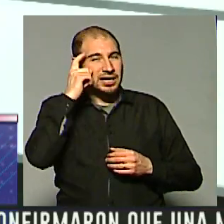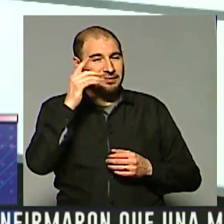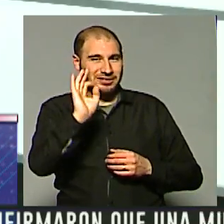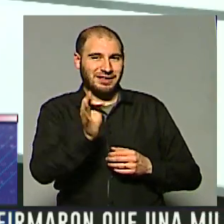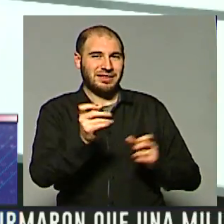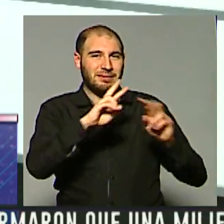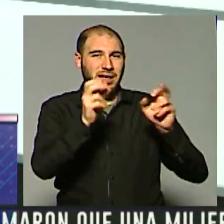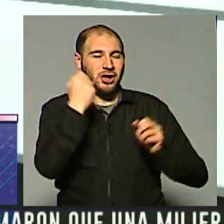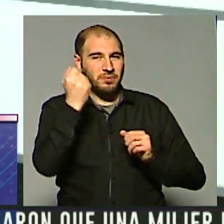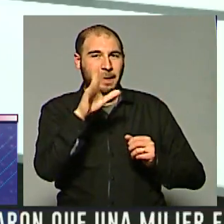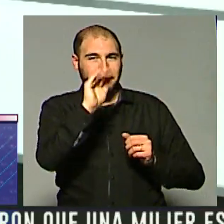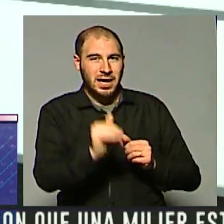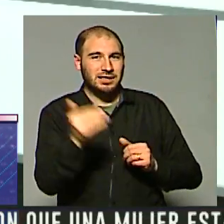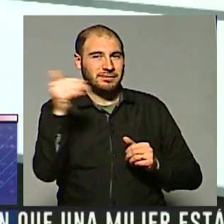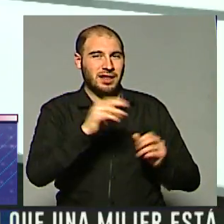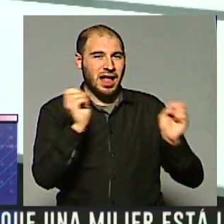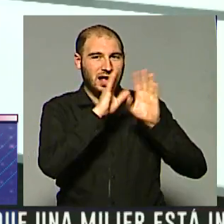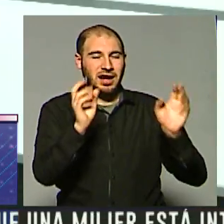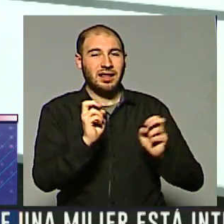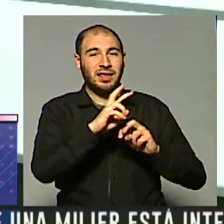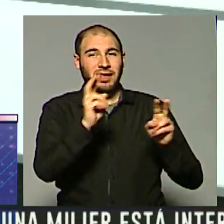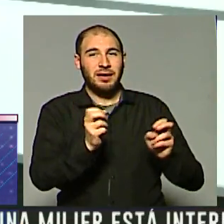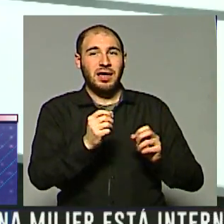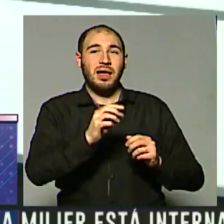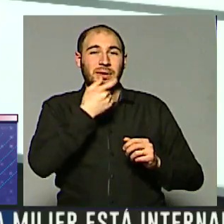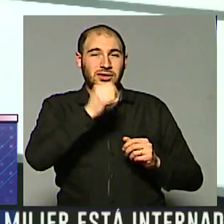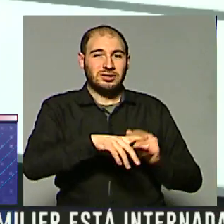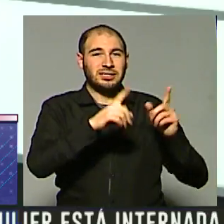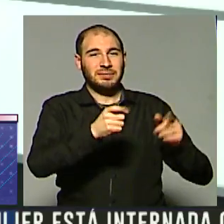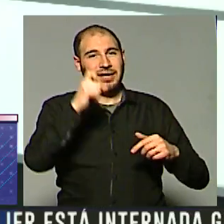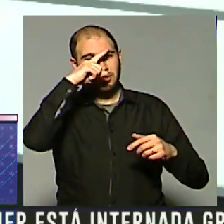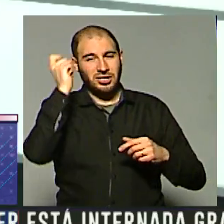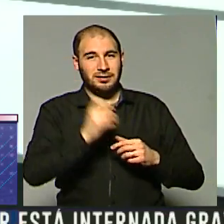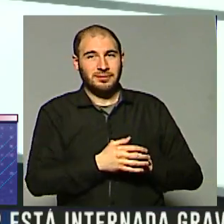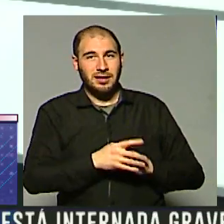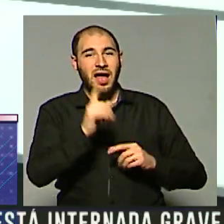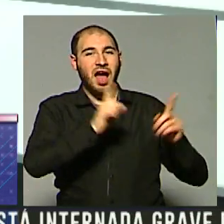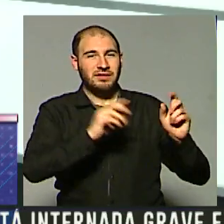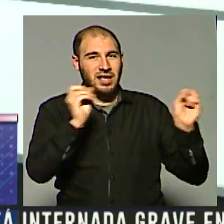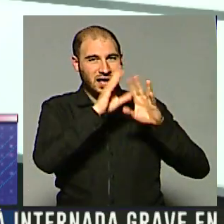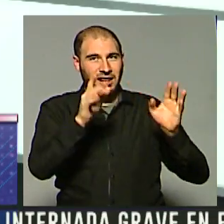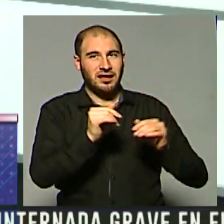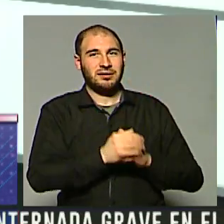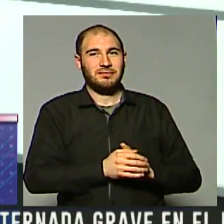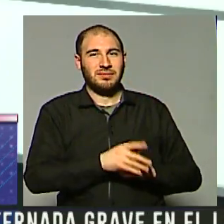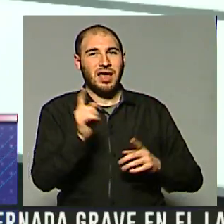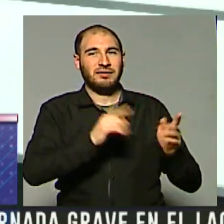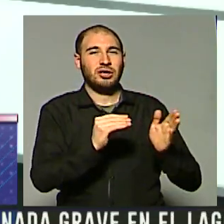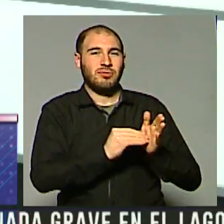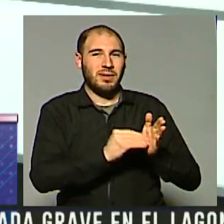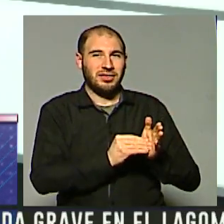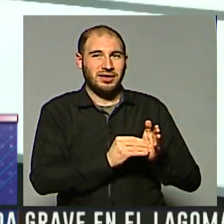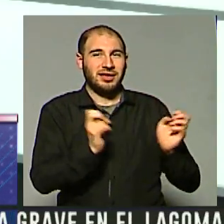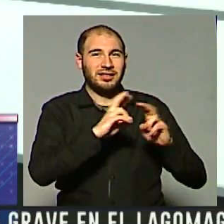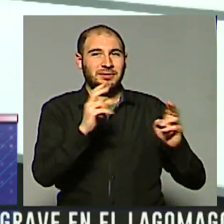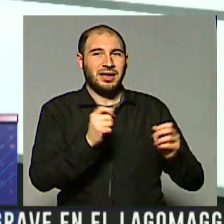especialista de economía, que viene todos los martes y nos aclara el panorama no solamente provincial, sino también nacional, y a veces nos ha aclarado panorama en algunos momentos que tiene